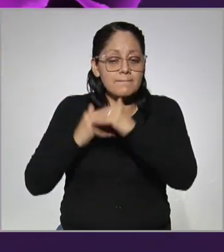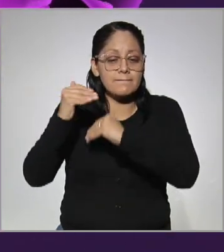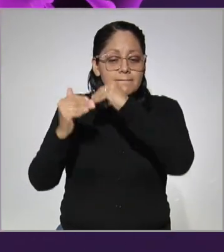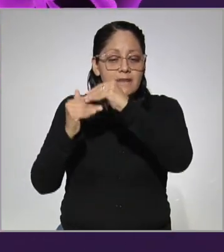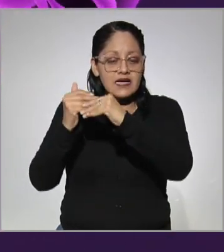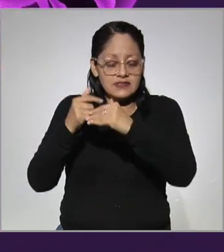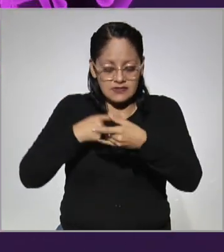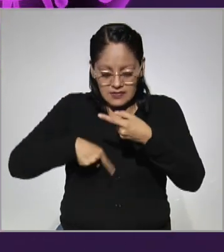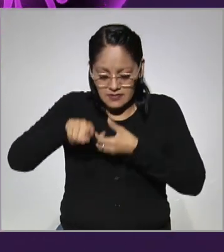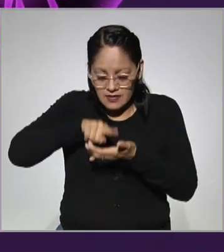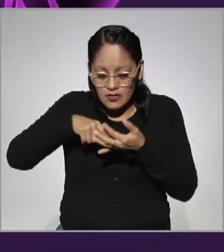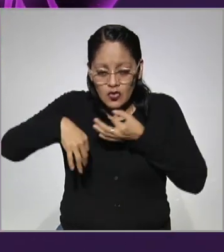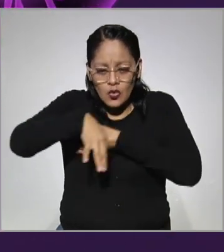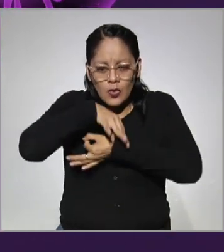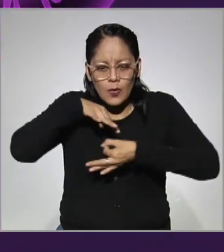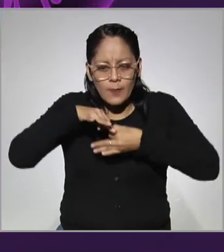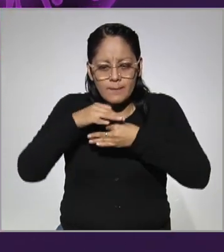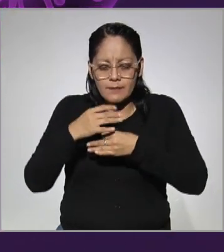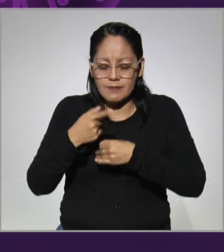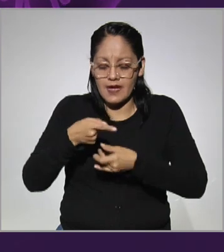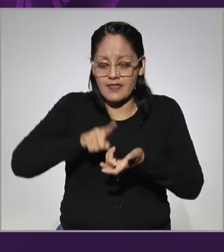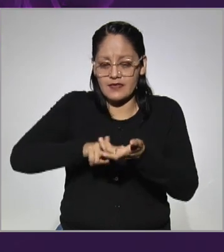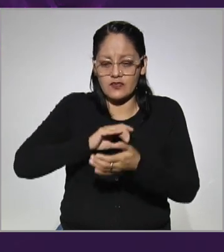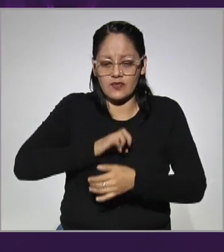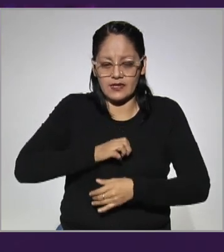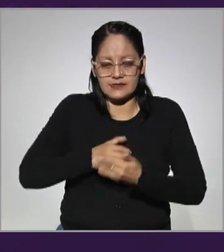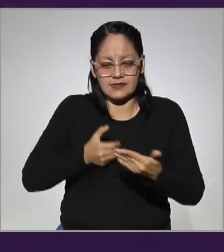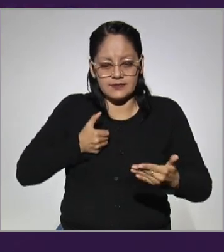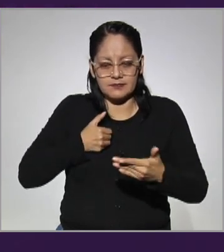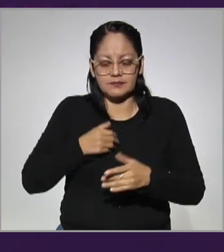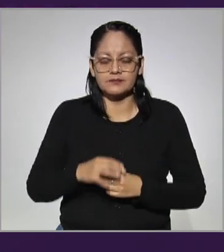de organismos celulares precancerosos.